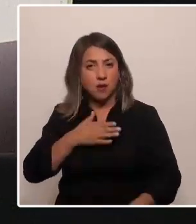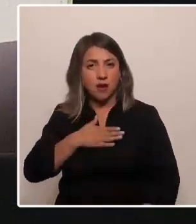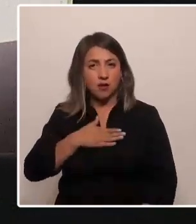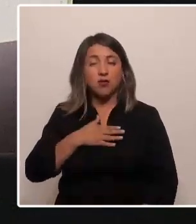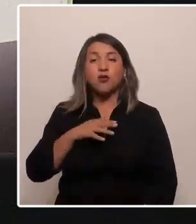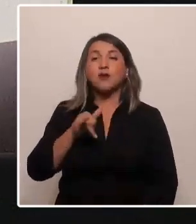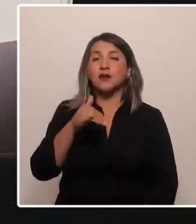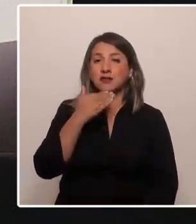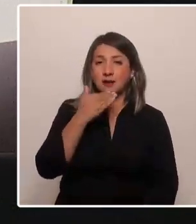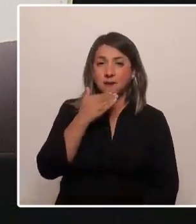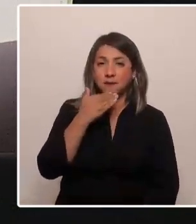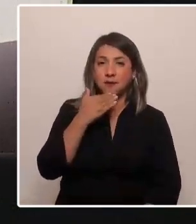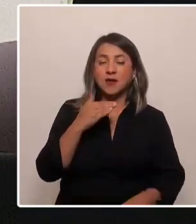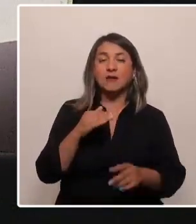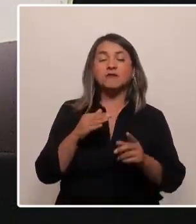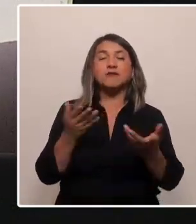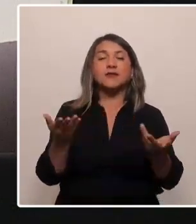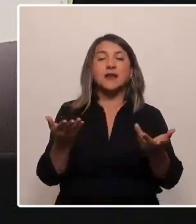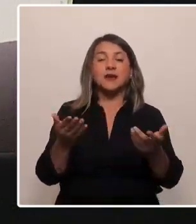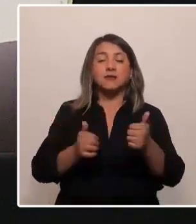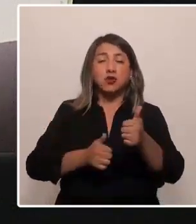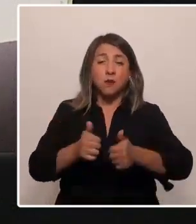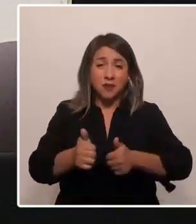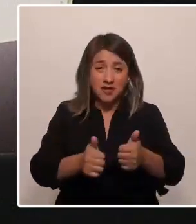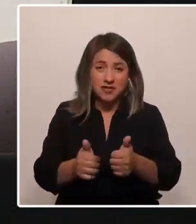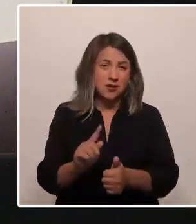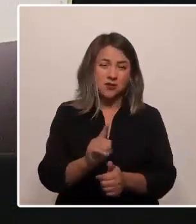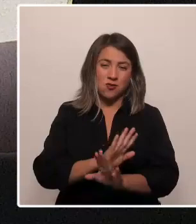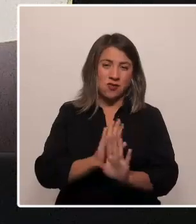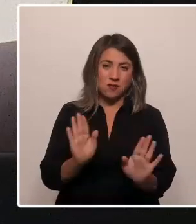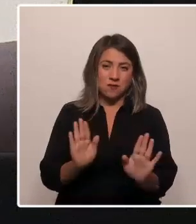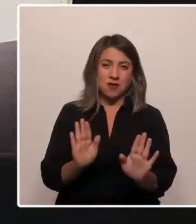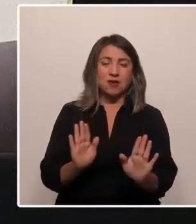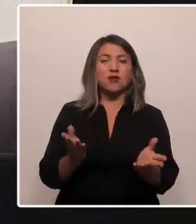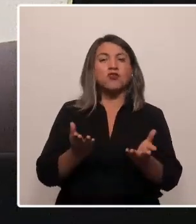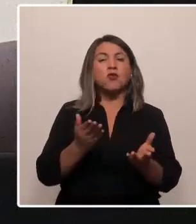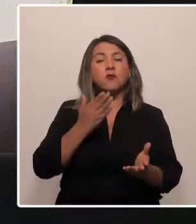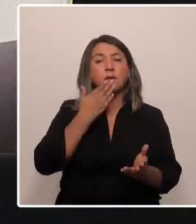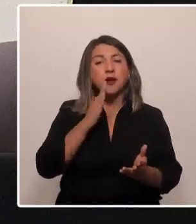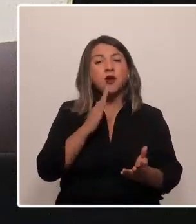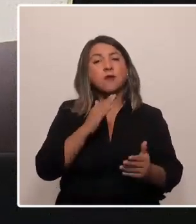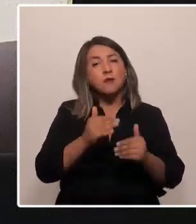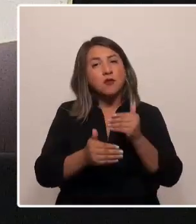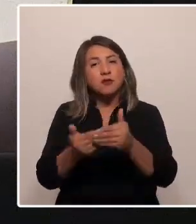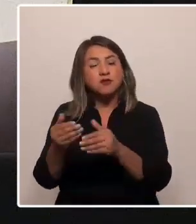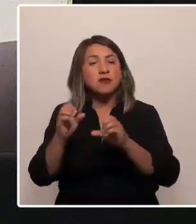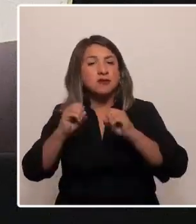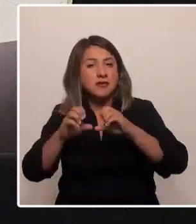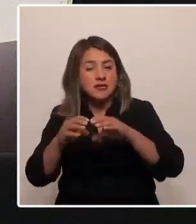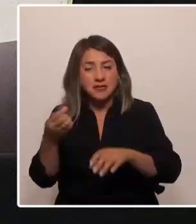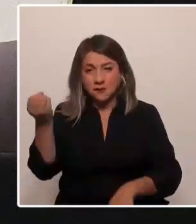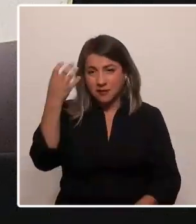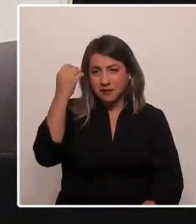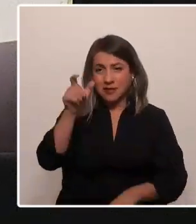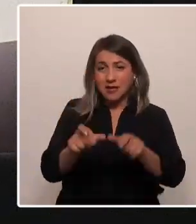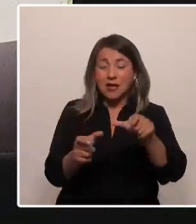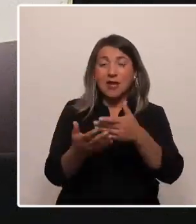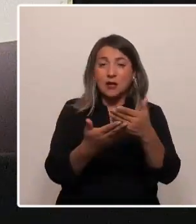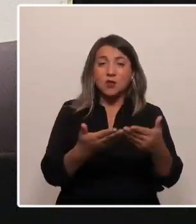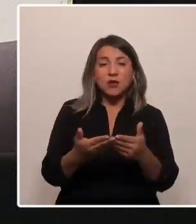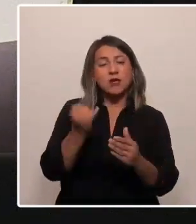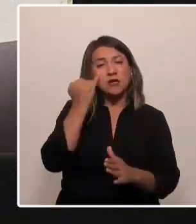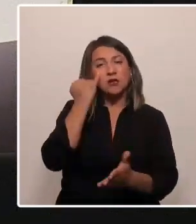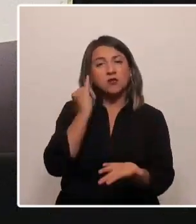saquemos del espacio público la competencia. ¿En qué mejora el proceso de enseñanza y aprendizaje de estudiantes si las